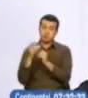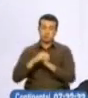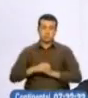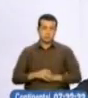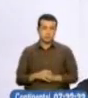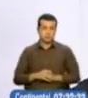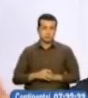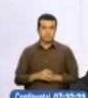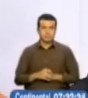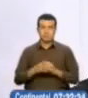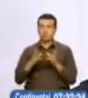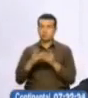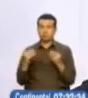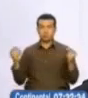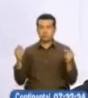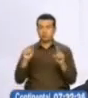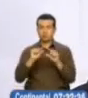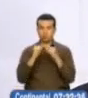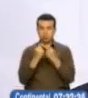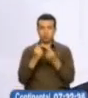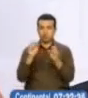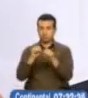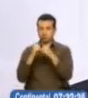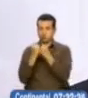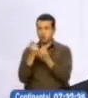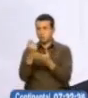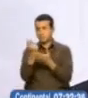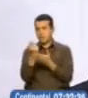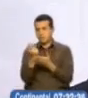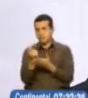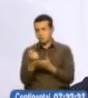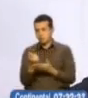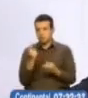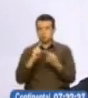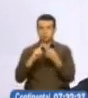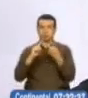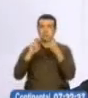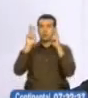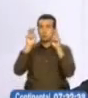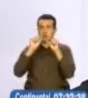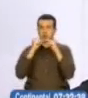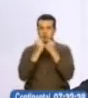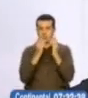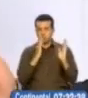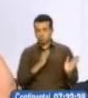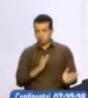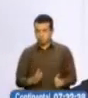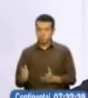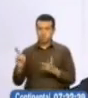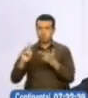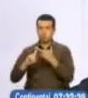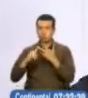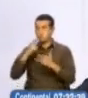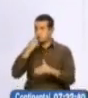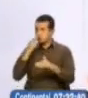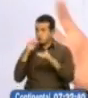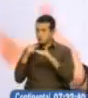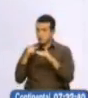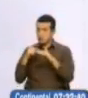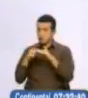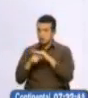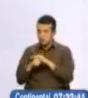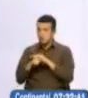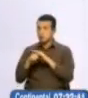El desaparecer algunas organizaciones sociales, el romper algunos temas de organización, el irrumpir en territorios